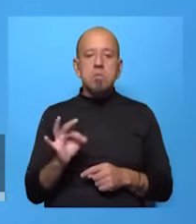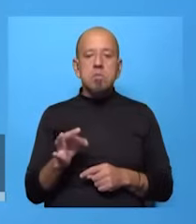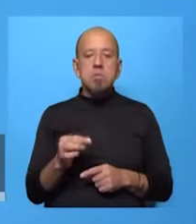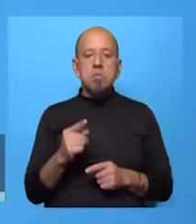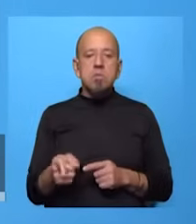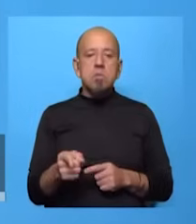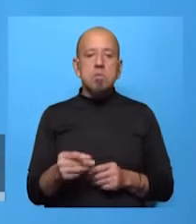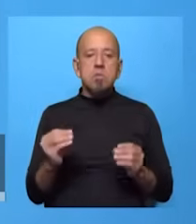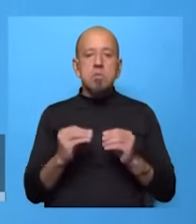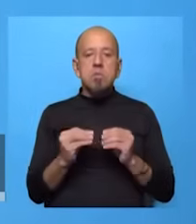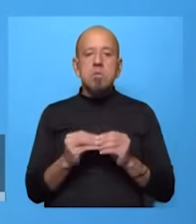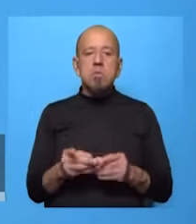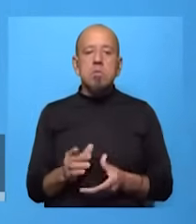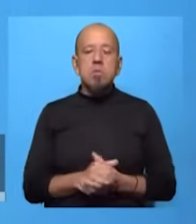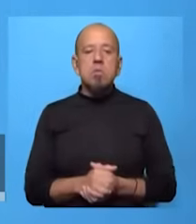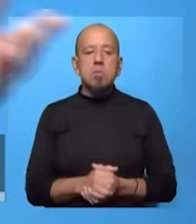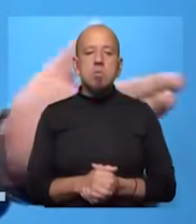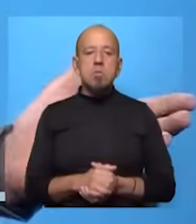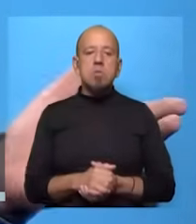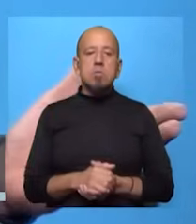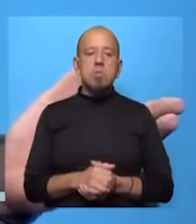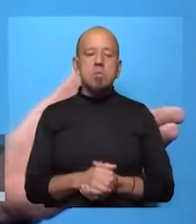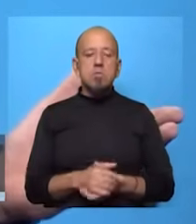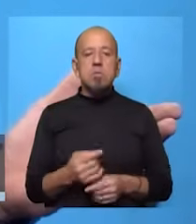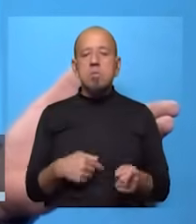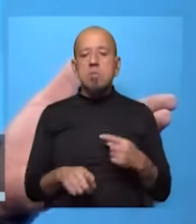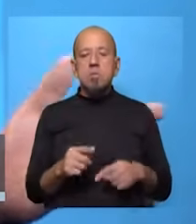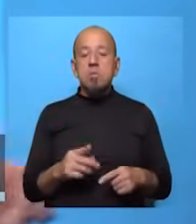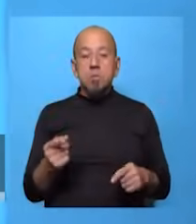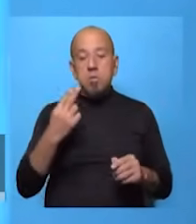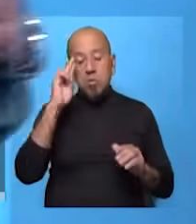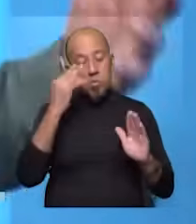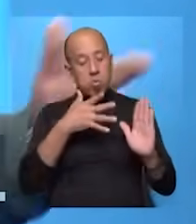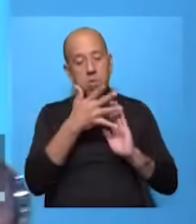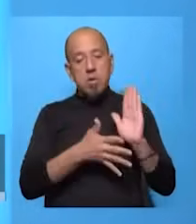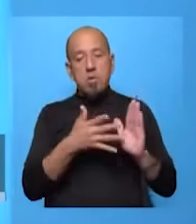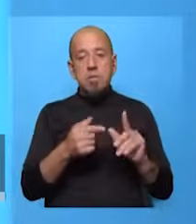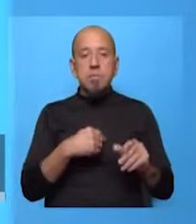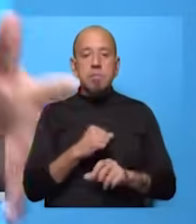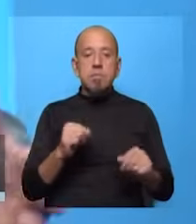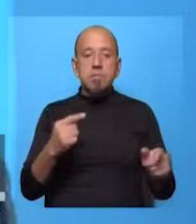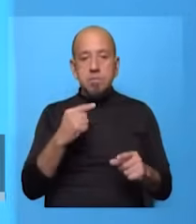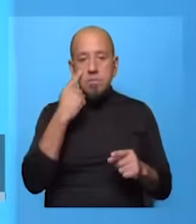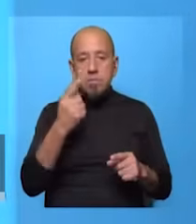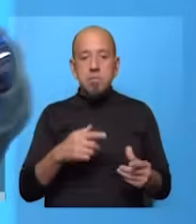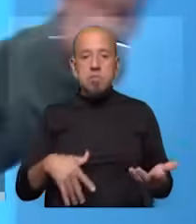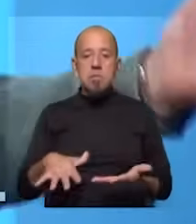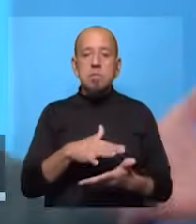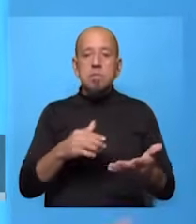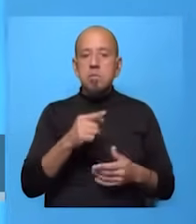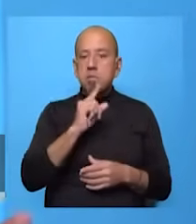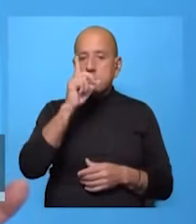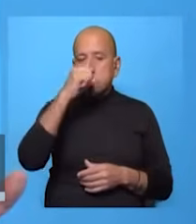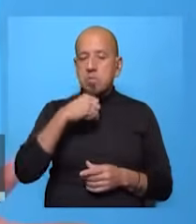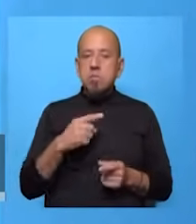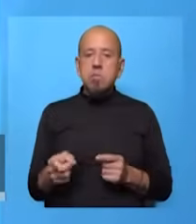tener como un compañero de ruta Bueno eso es lo que está pasando a lo largo deancho del país y lo podemos ver en los barrios de Montevideo y lo podemos ver en